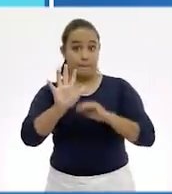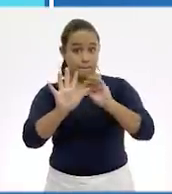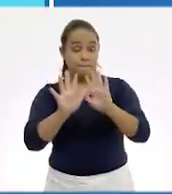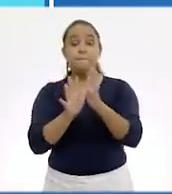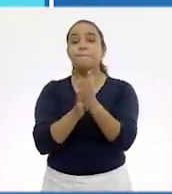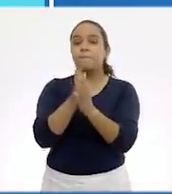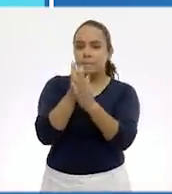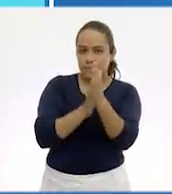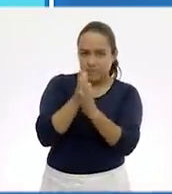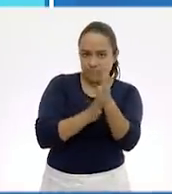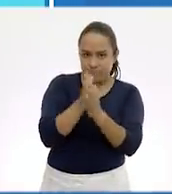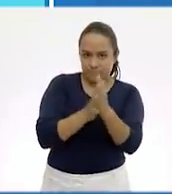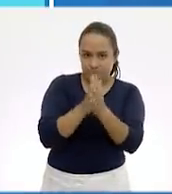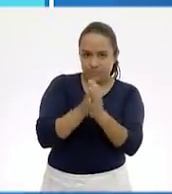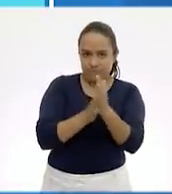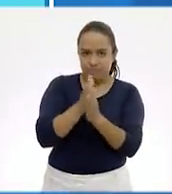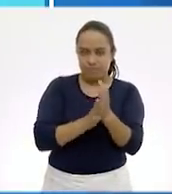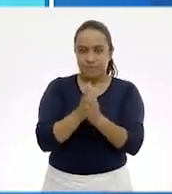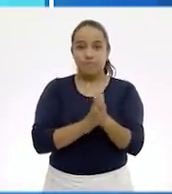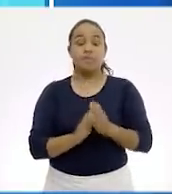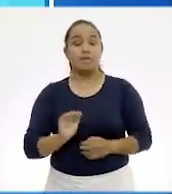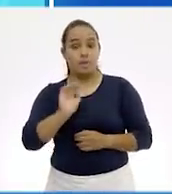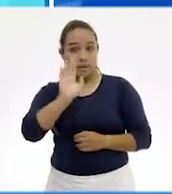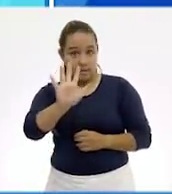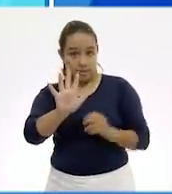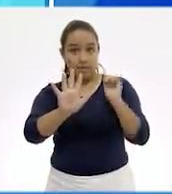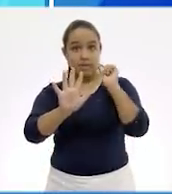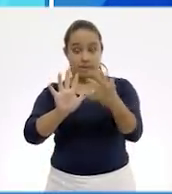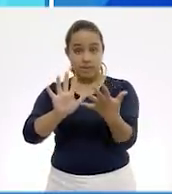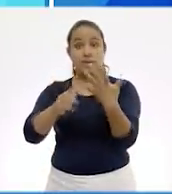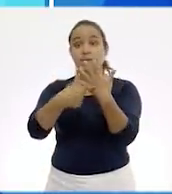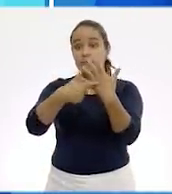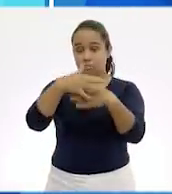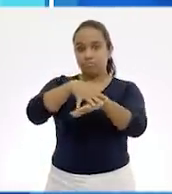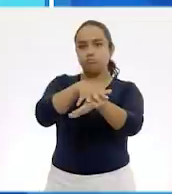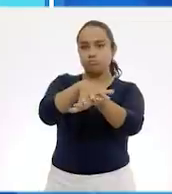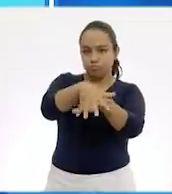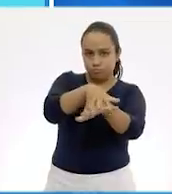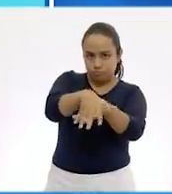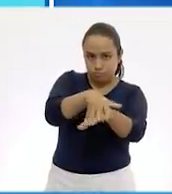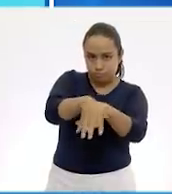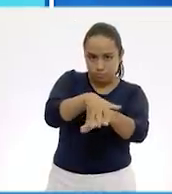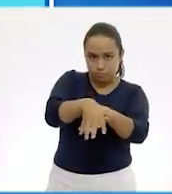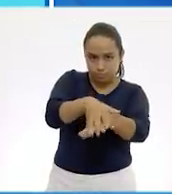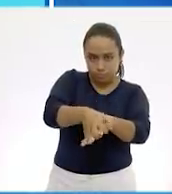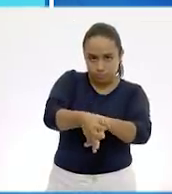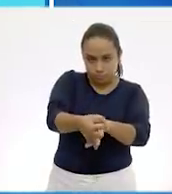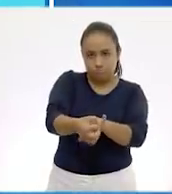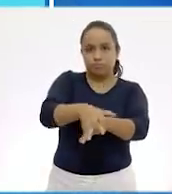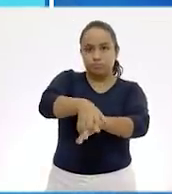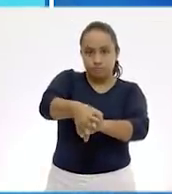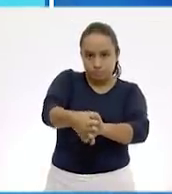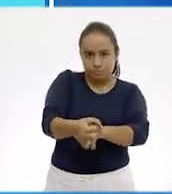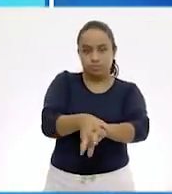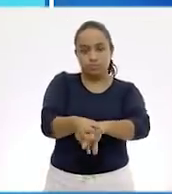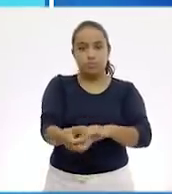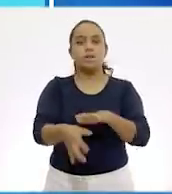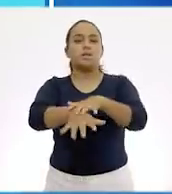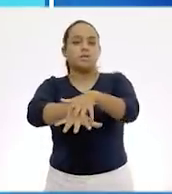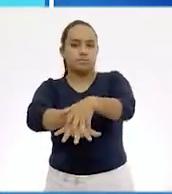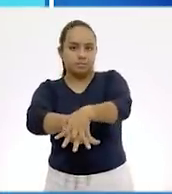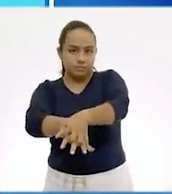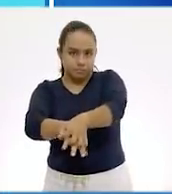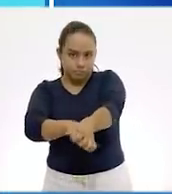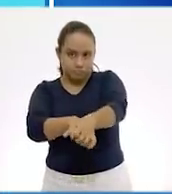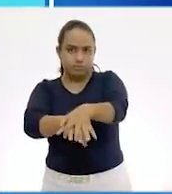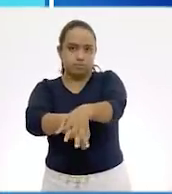tus palmas una con la otra. Ahora, frota la palma de una de tus manos contra el dorso de la otra, entrelazando los dedos.